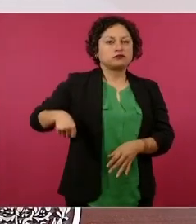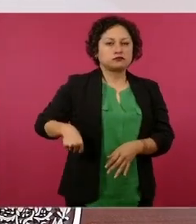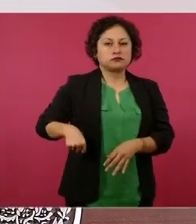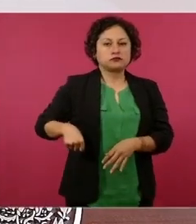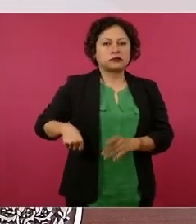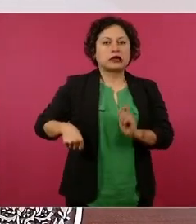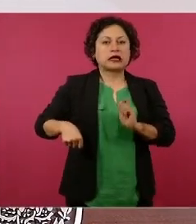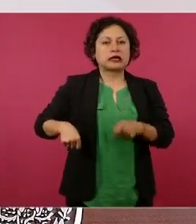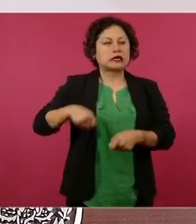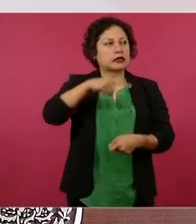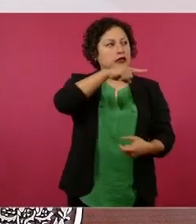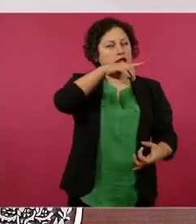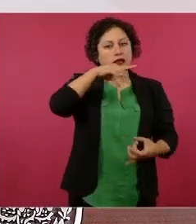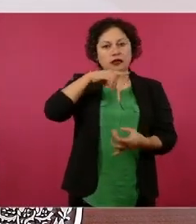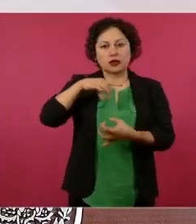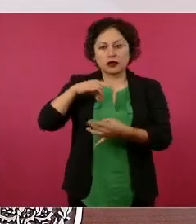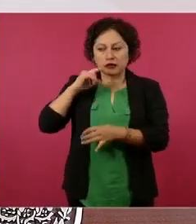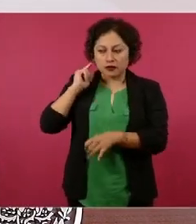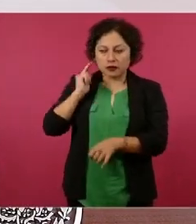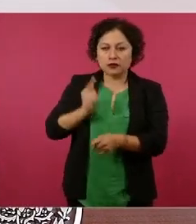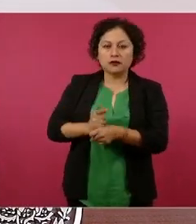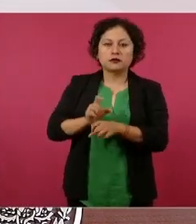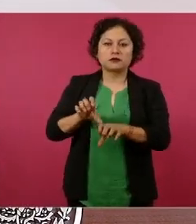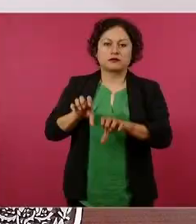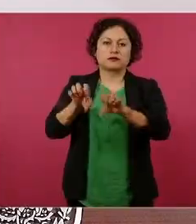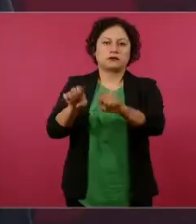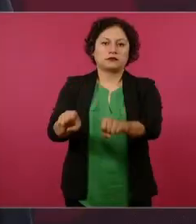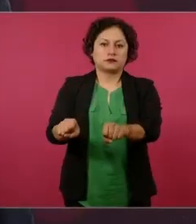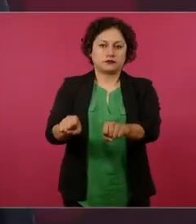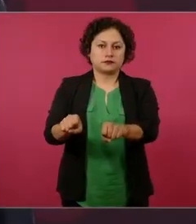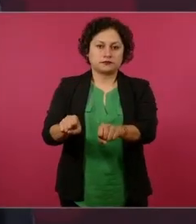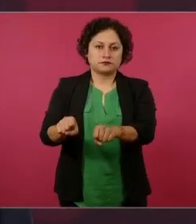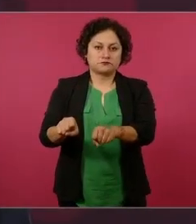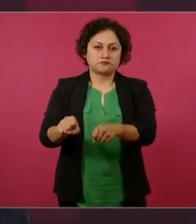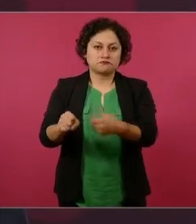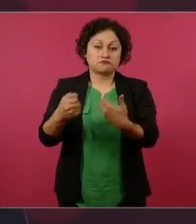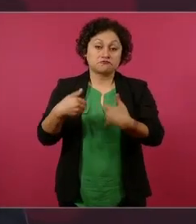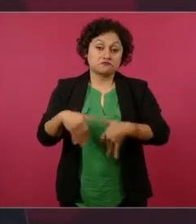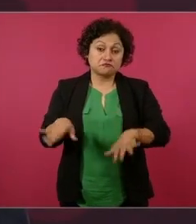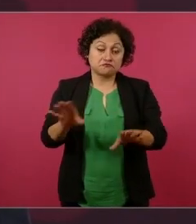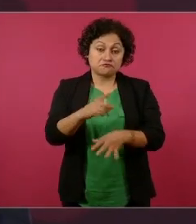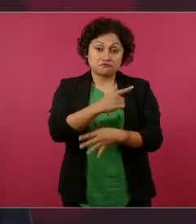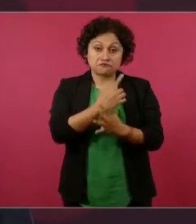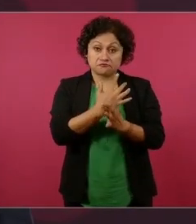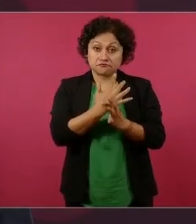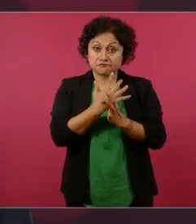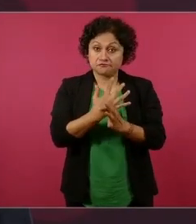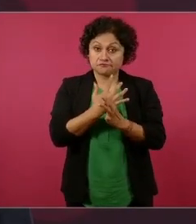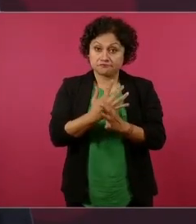les iban a servir las armas para detener a los